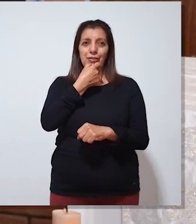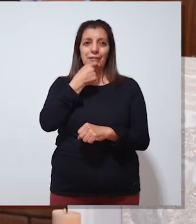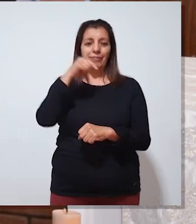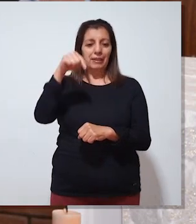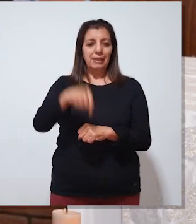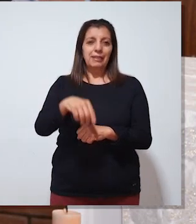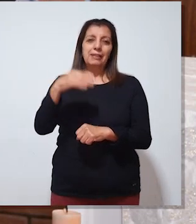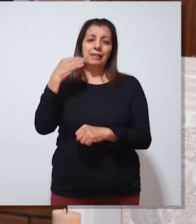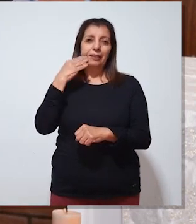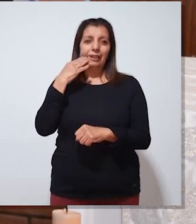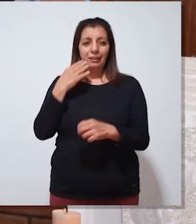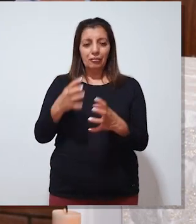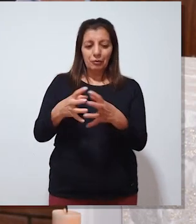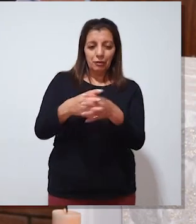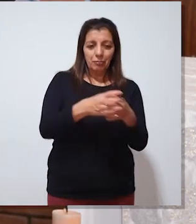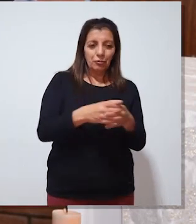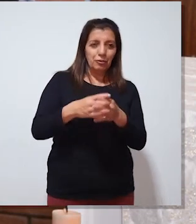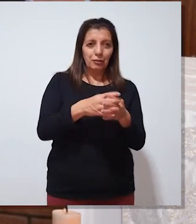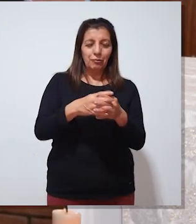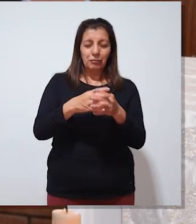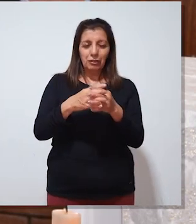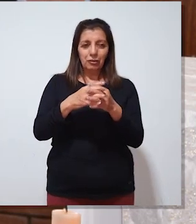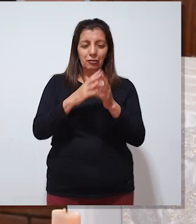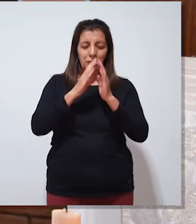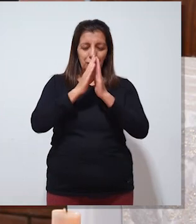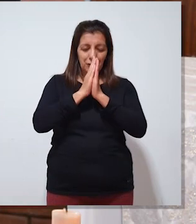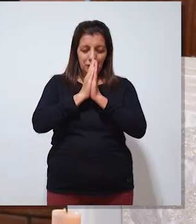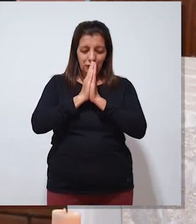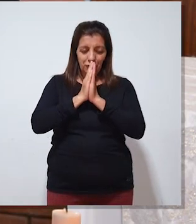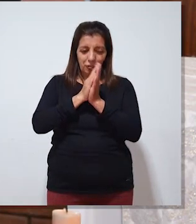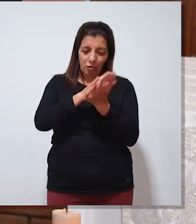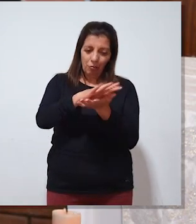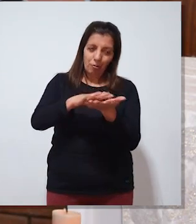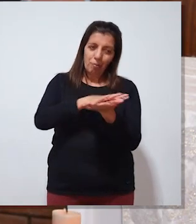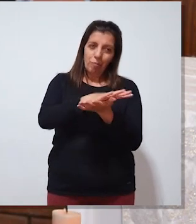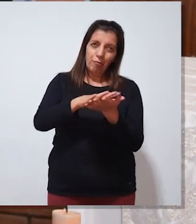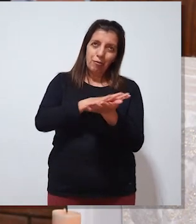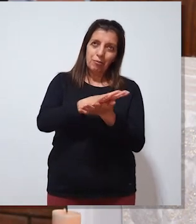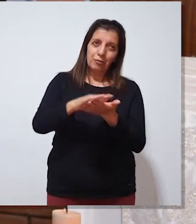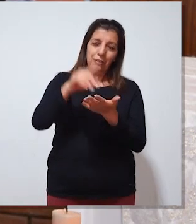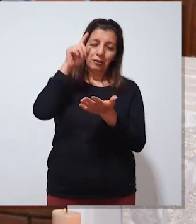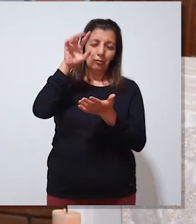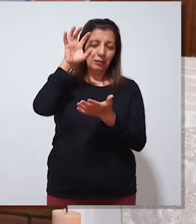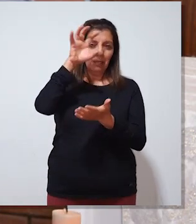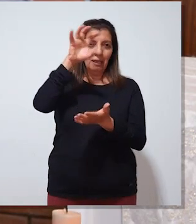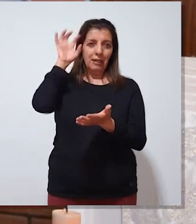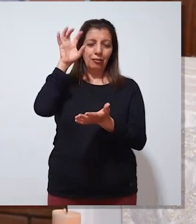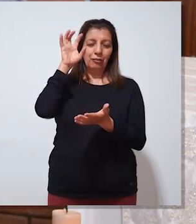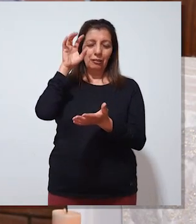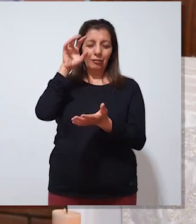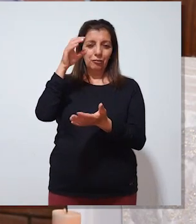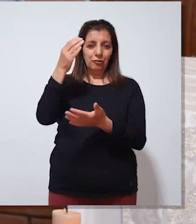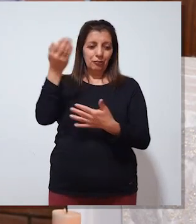tarde nos hemos reunido en oración como pueblo de Dios y hacemos memoria del paso de Dios en nuestra